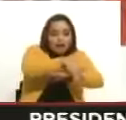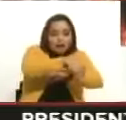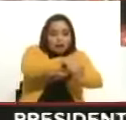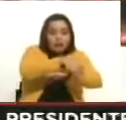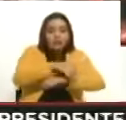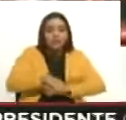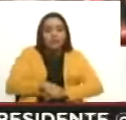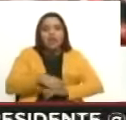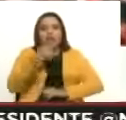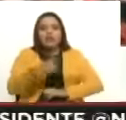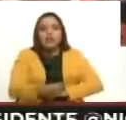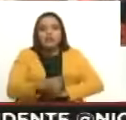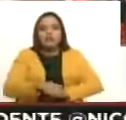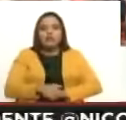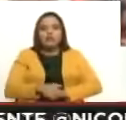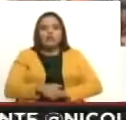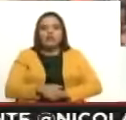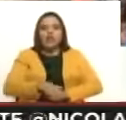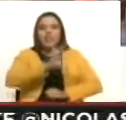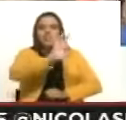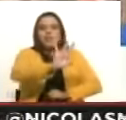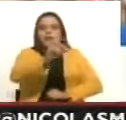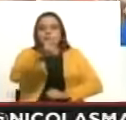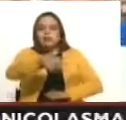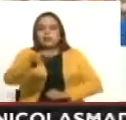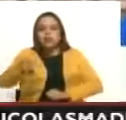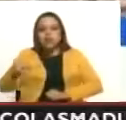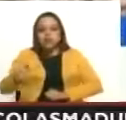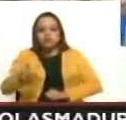cada calle debe aportar tres personas.